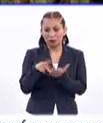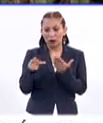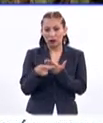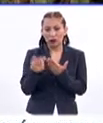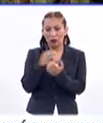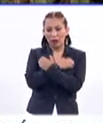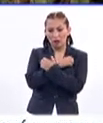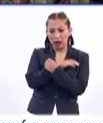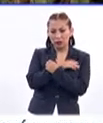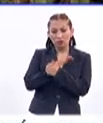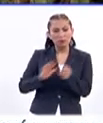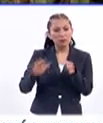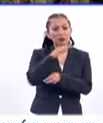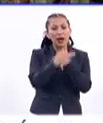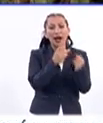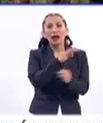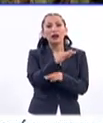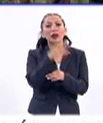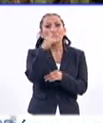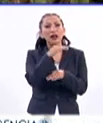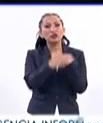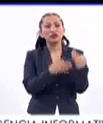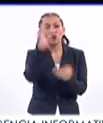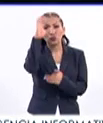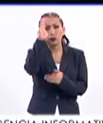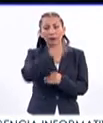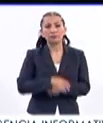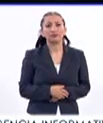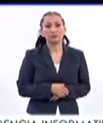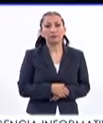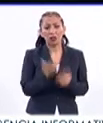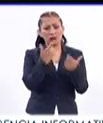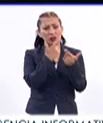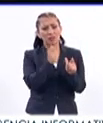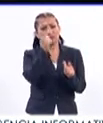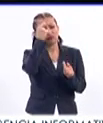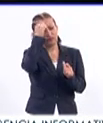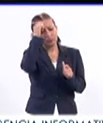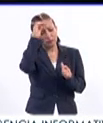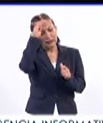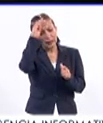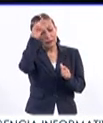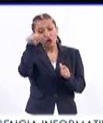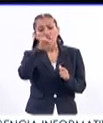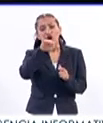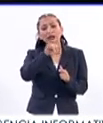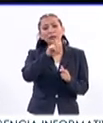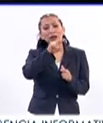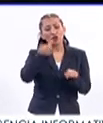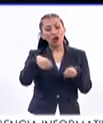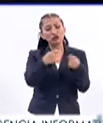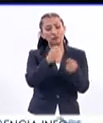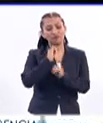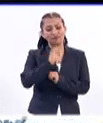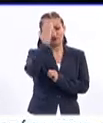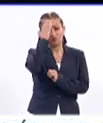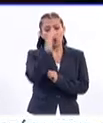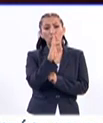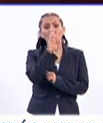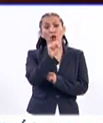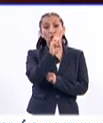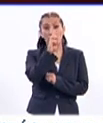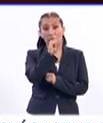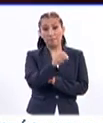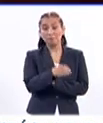proyecto de educación popular y un proyecto cultural. Libre pensador, José Vasconcelos fue nombrado rector de la